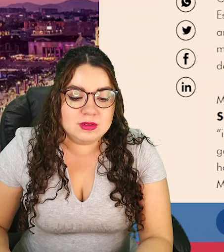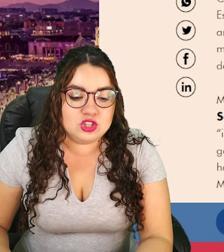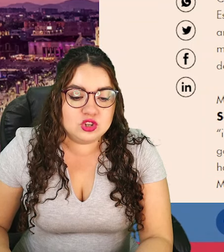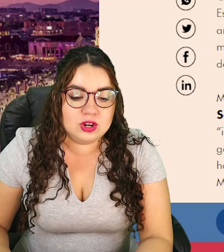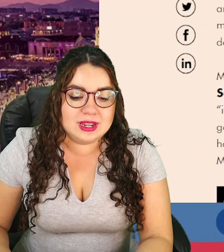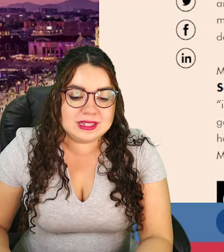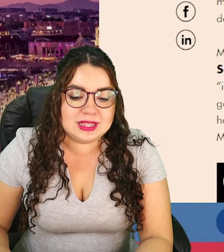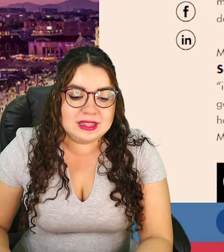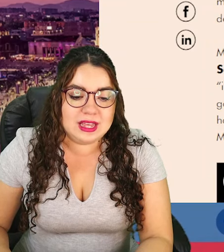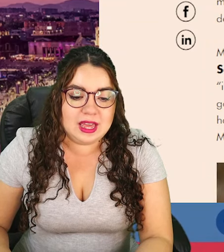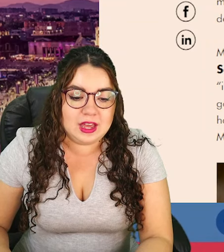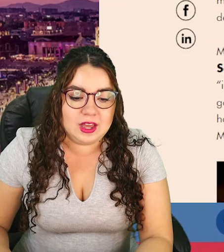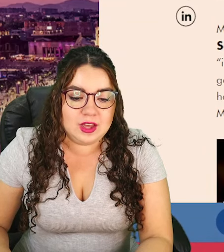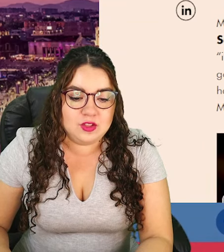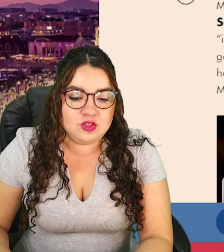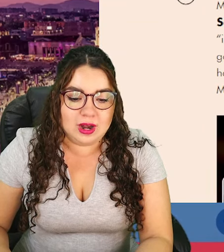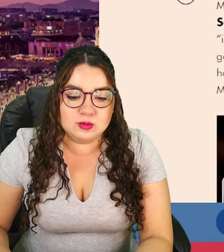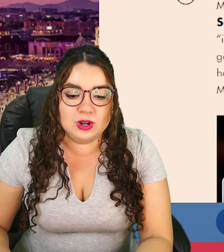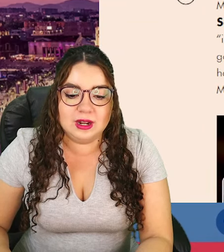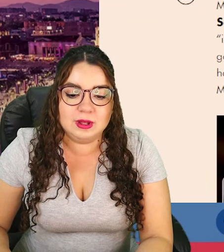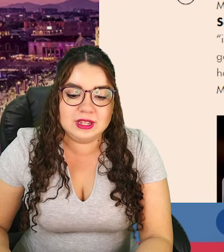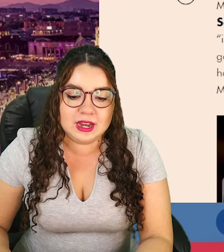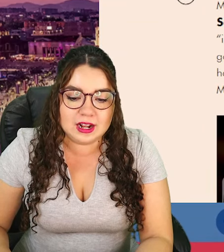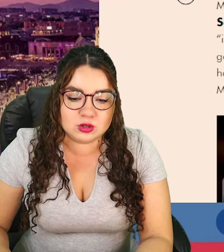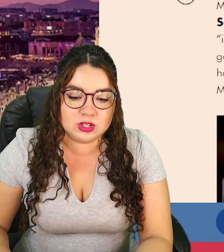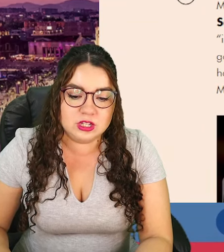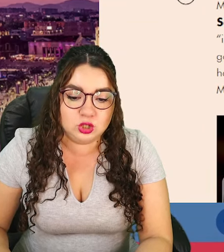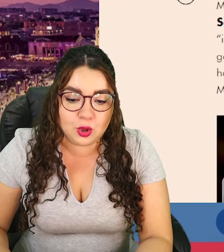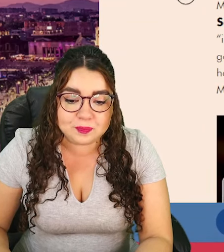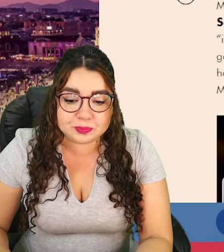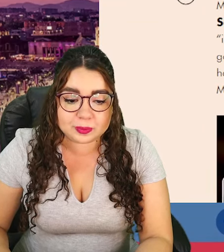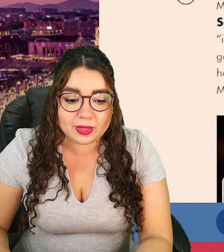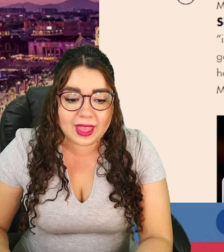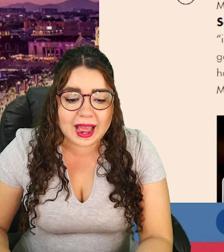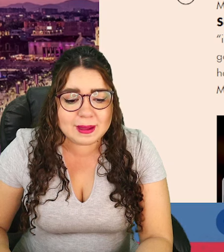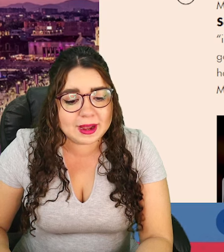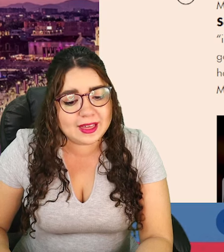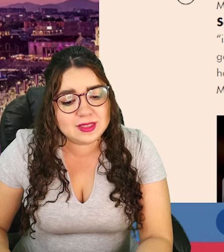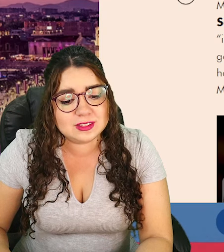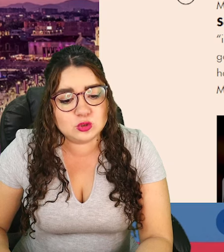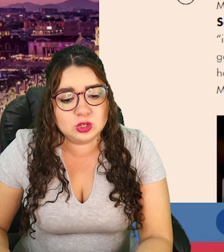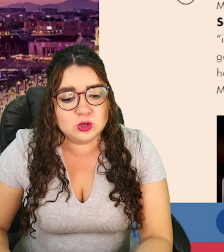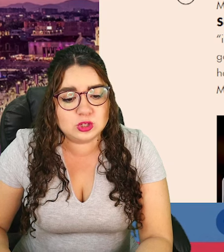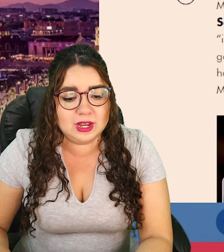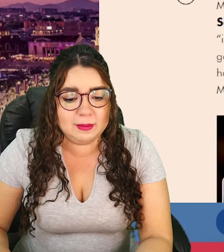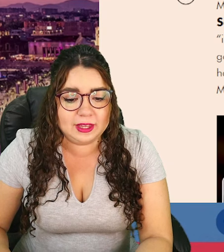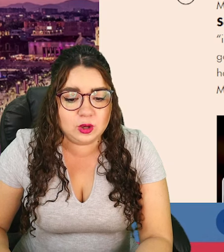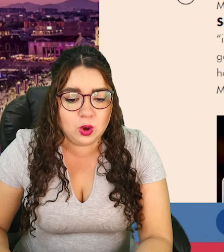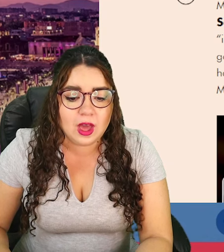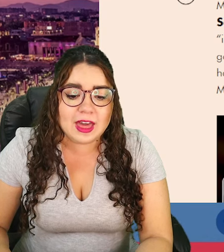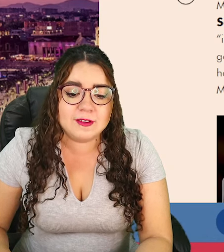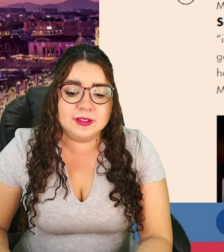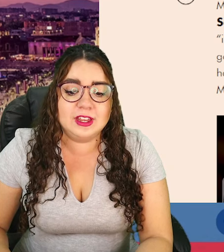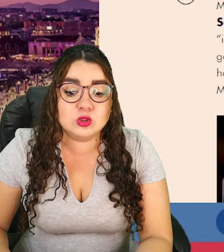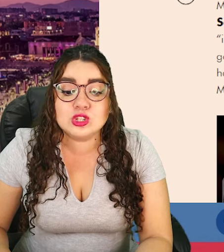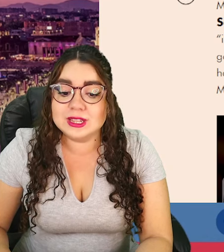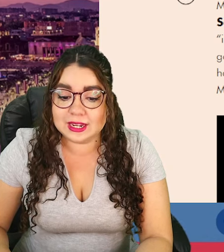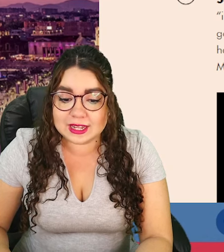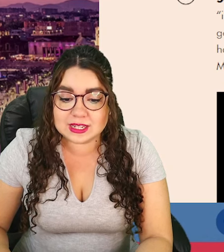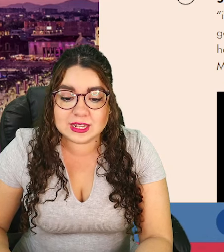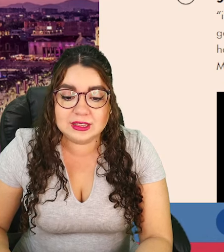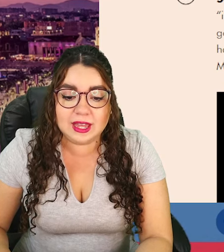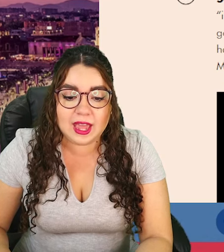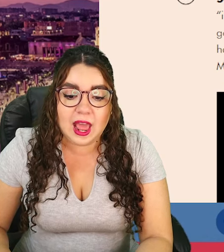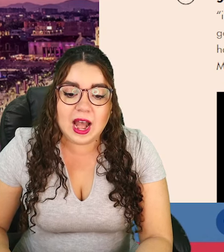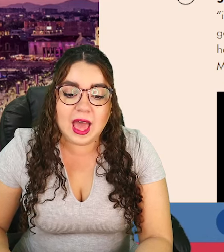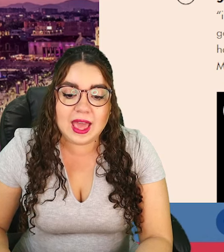1.900 millones de dólares. Vulcan Materials solicitó a la Embajada de Estados Unidos en México defender sus